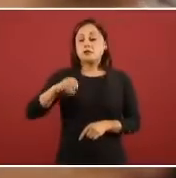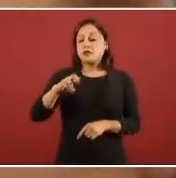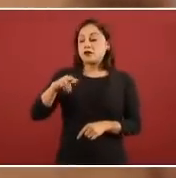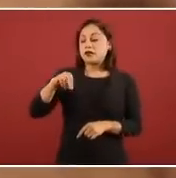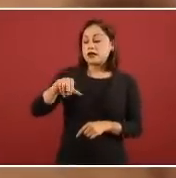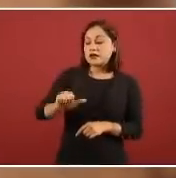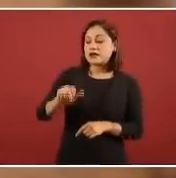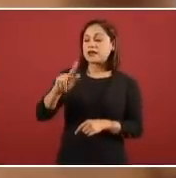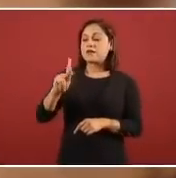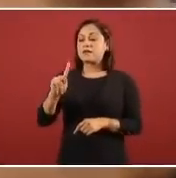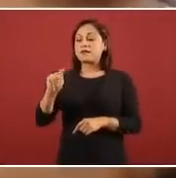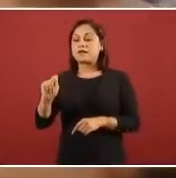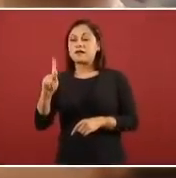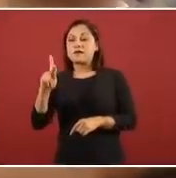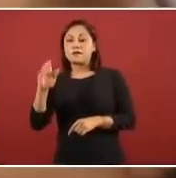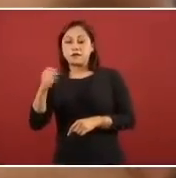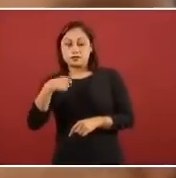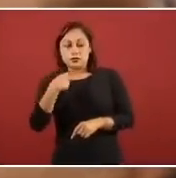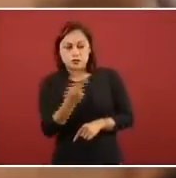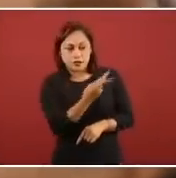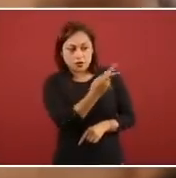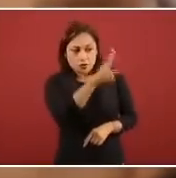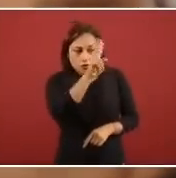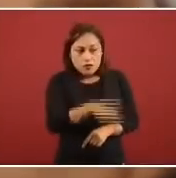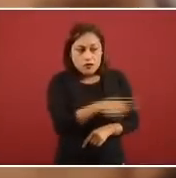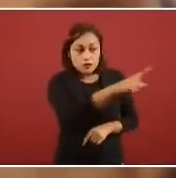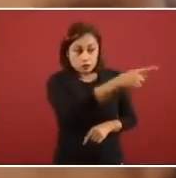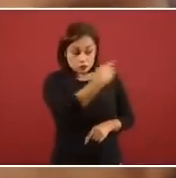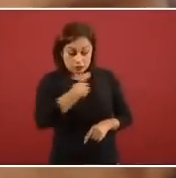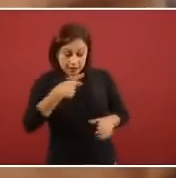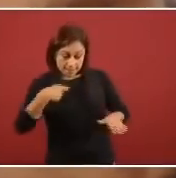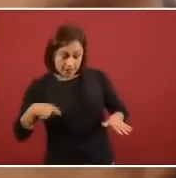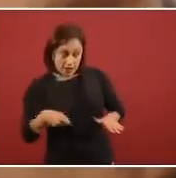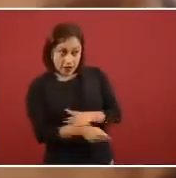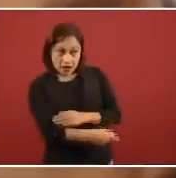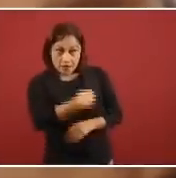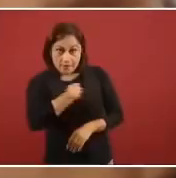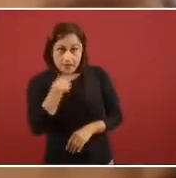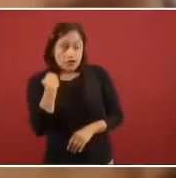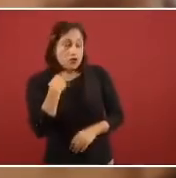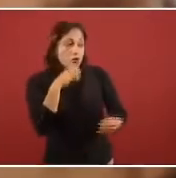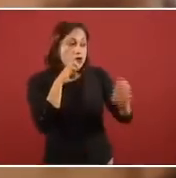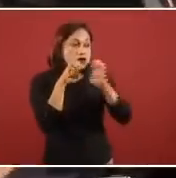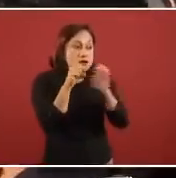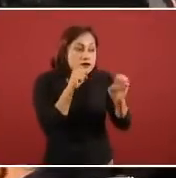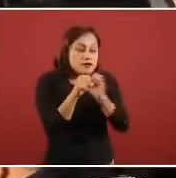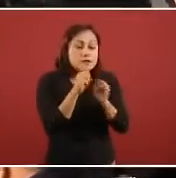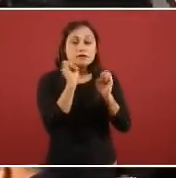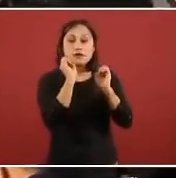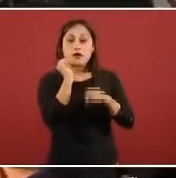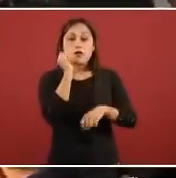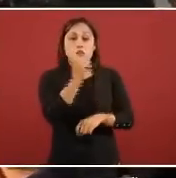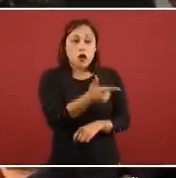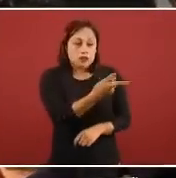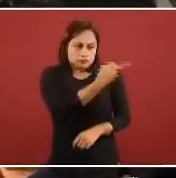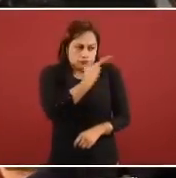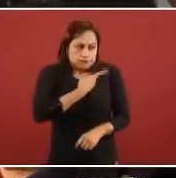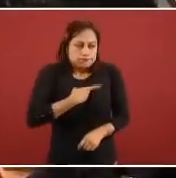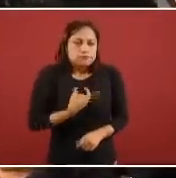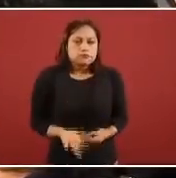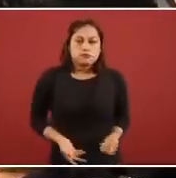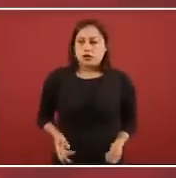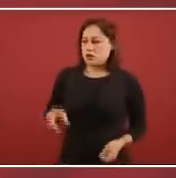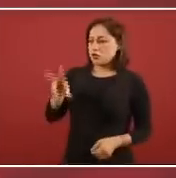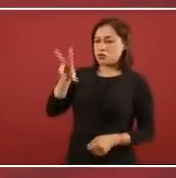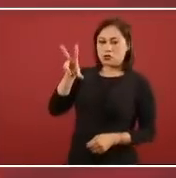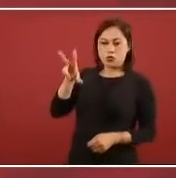si usted me dio algún dinero por alguna entrevista, si no, usted me pagó en cuando yo estuve cubriendo su campaña. No, pero además has hecho un